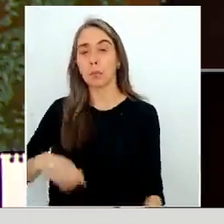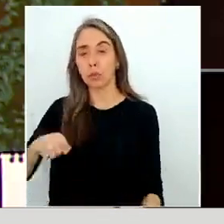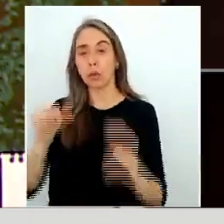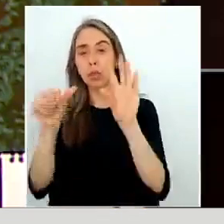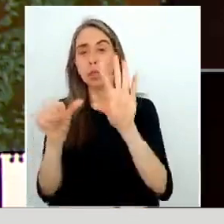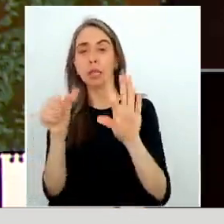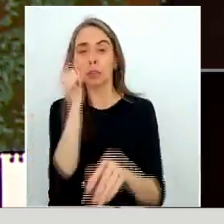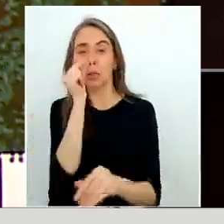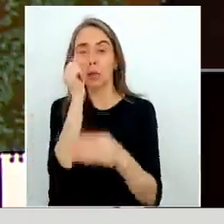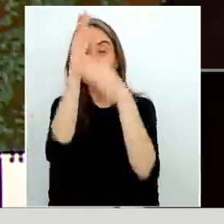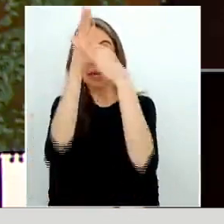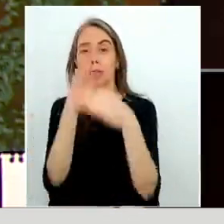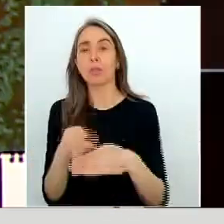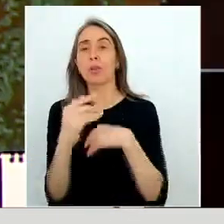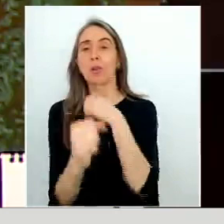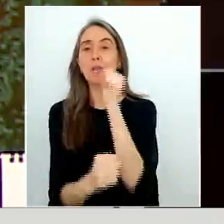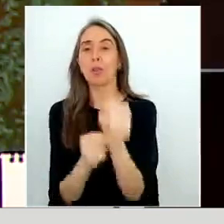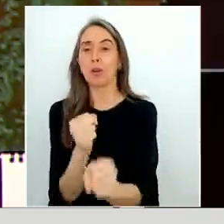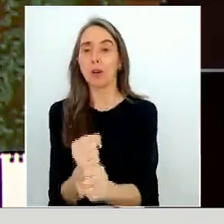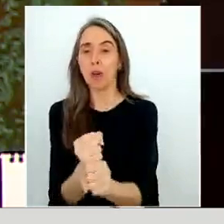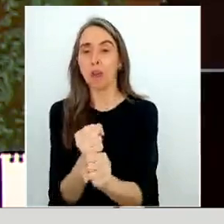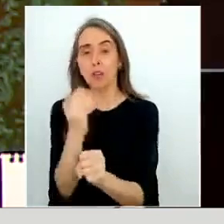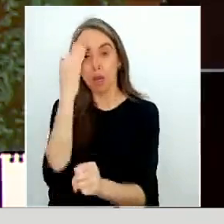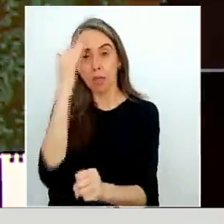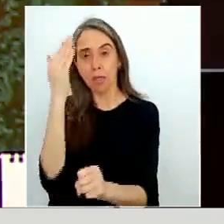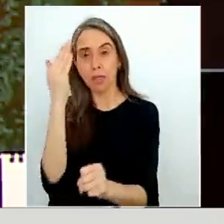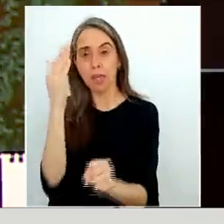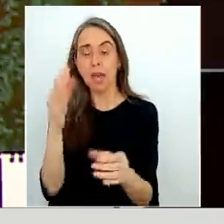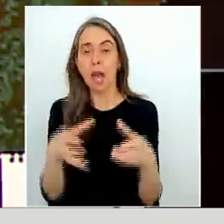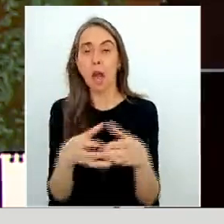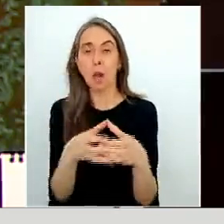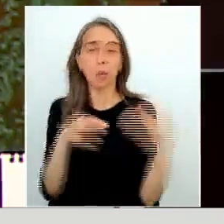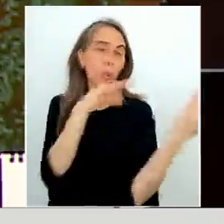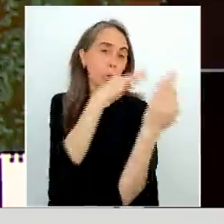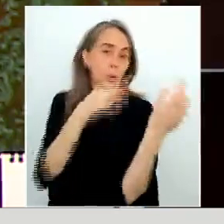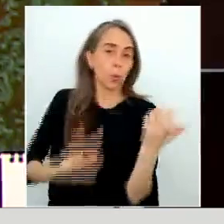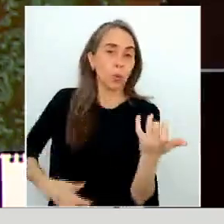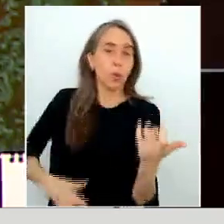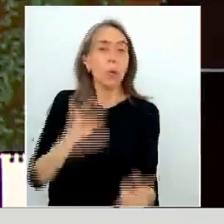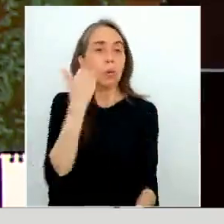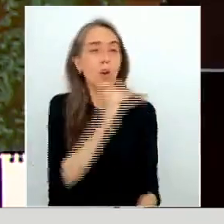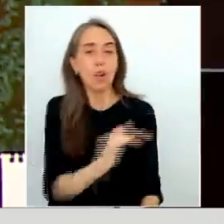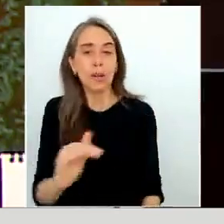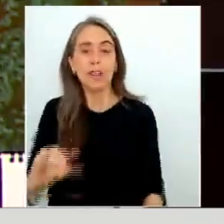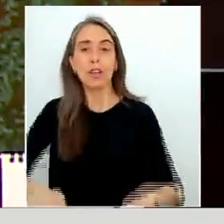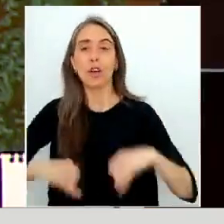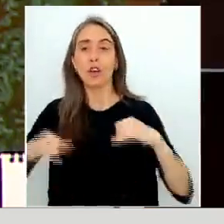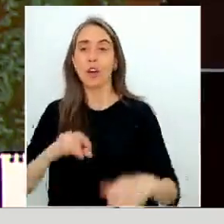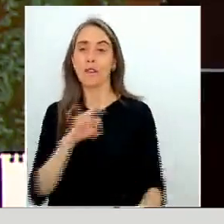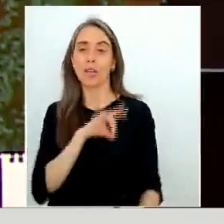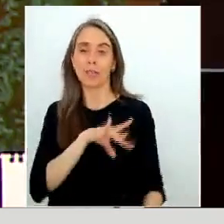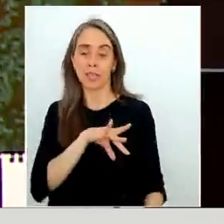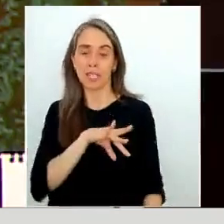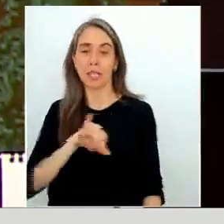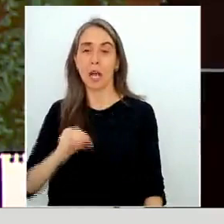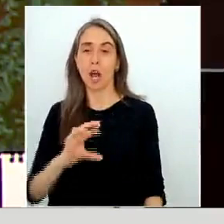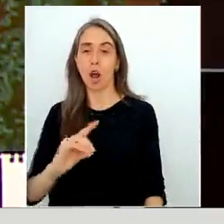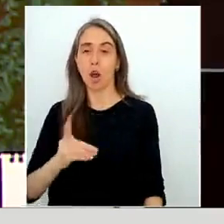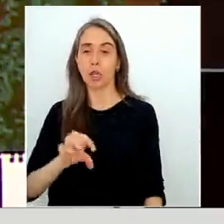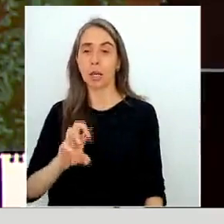cada año como el Día de las bandas y orquestas infantiles y juveniles de chile Jorge Peña